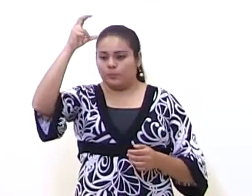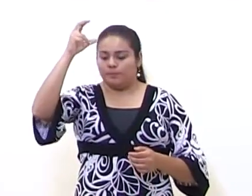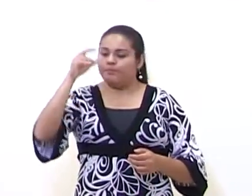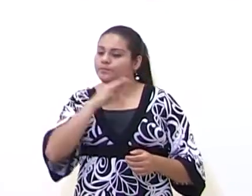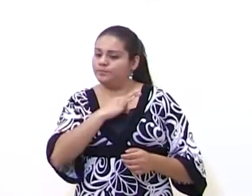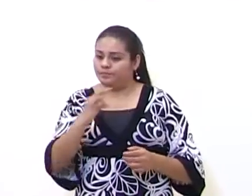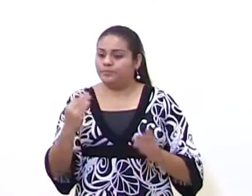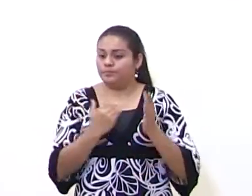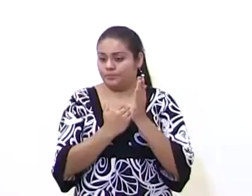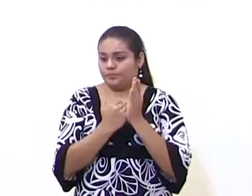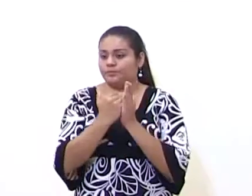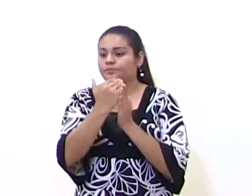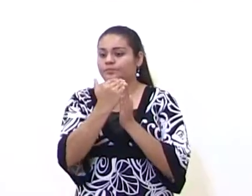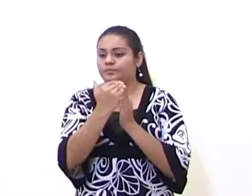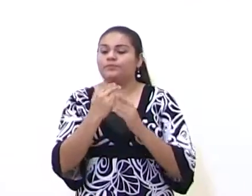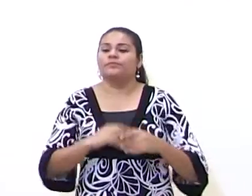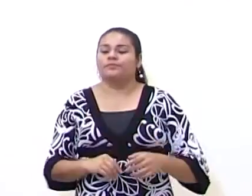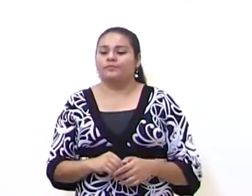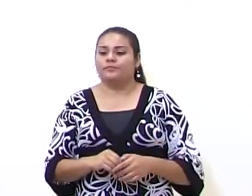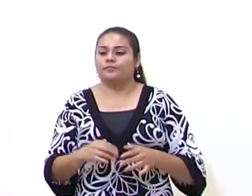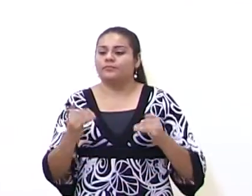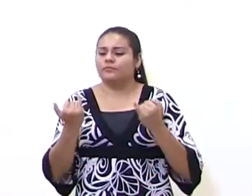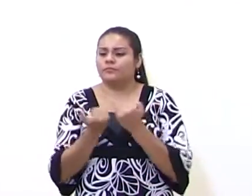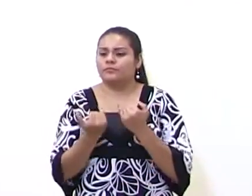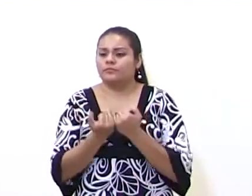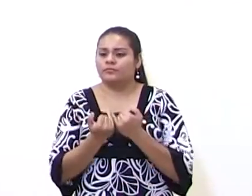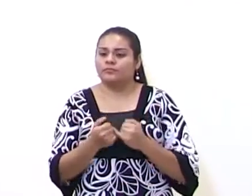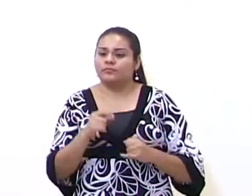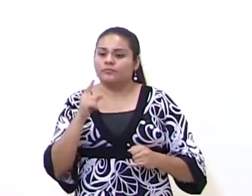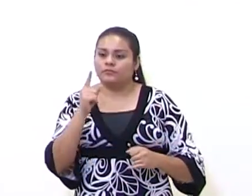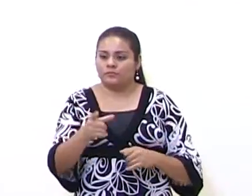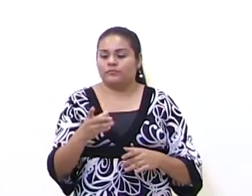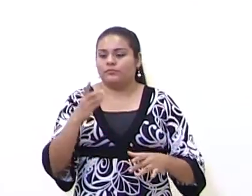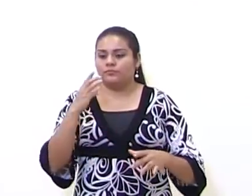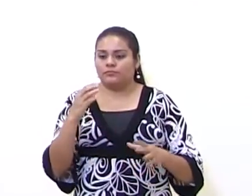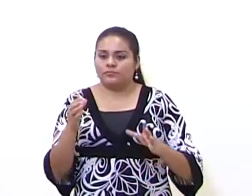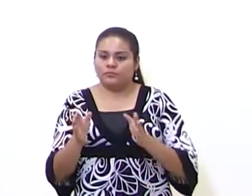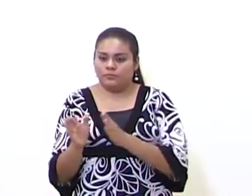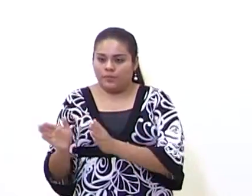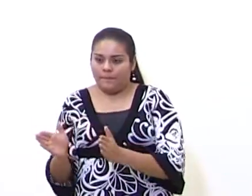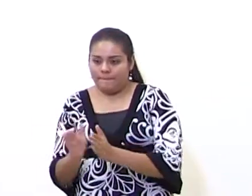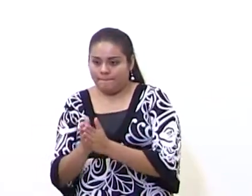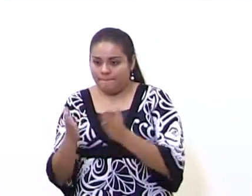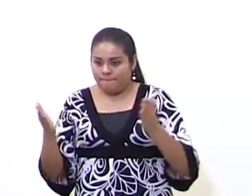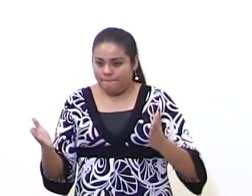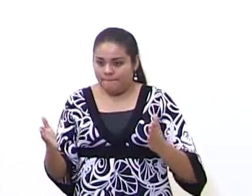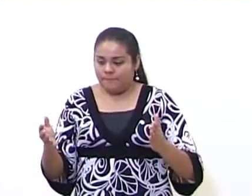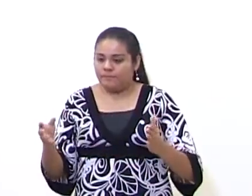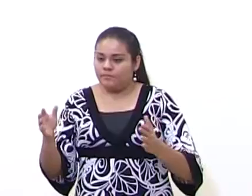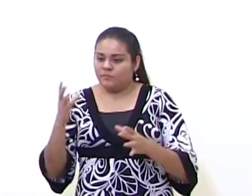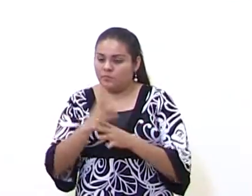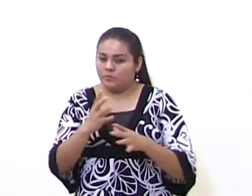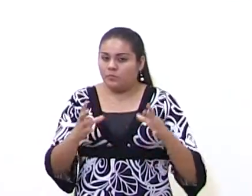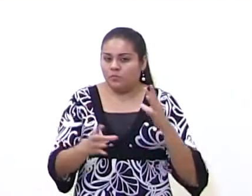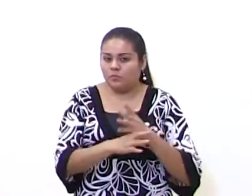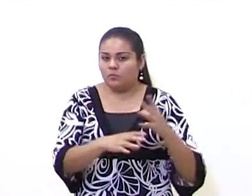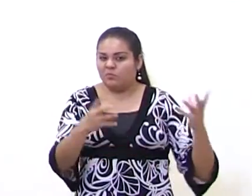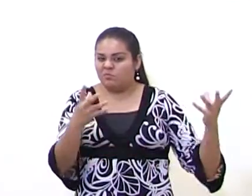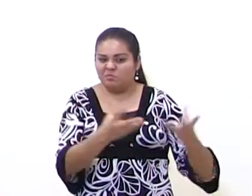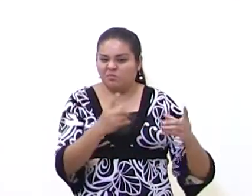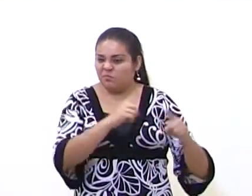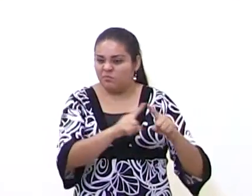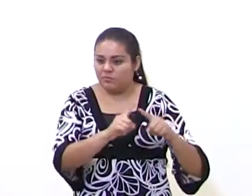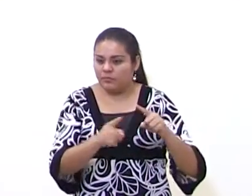invito para que integres tu portafolio de evidencias de todas las actividades que vayas